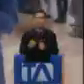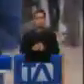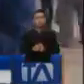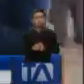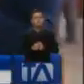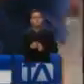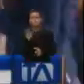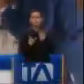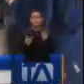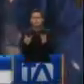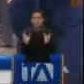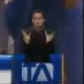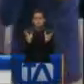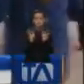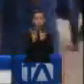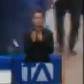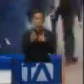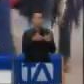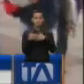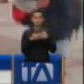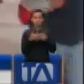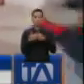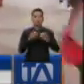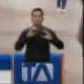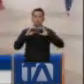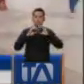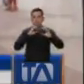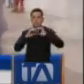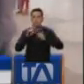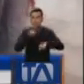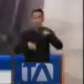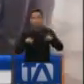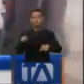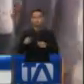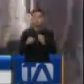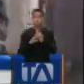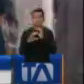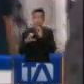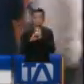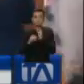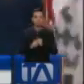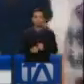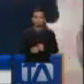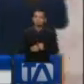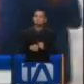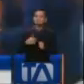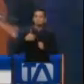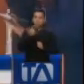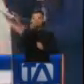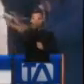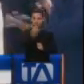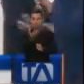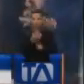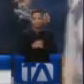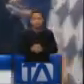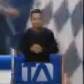hay poca gente a esta hora, pero tenemos algunas de las señoras que están tomando el bus. ¿Cómo está? Muy buenos días, mi señora.